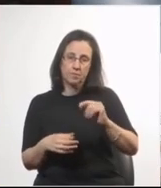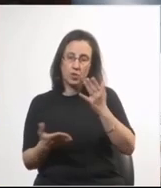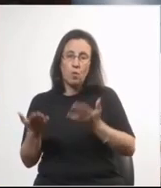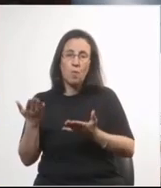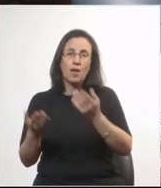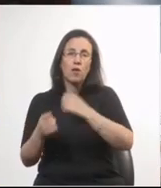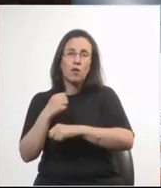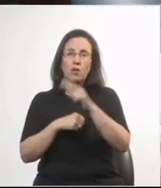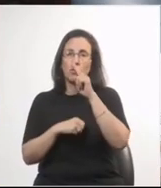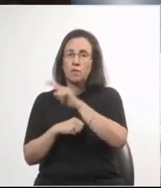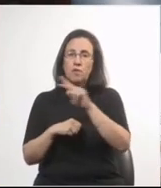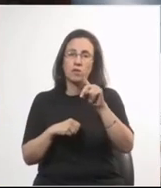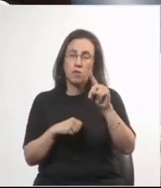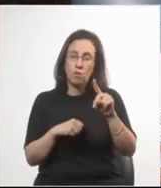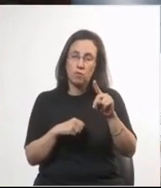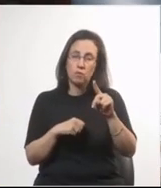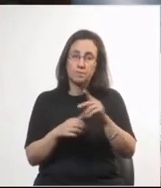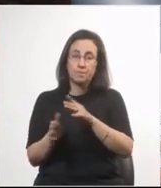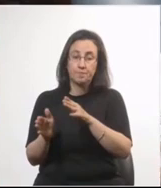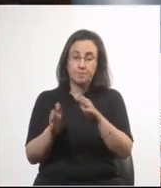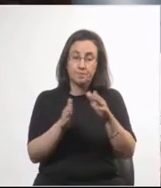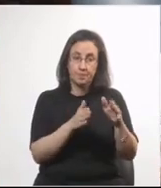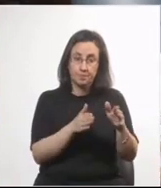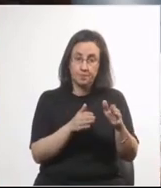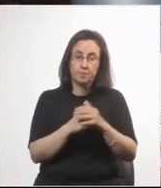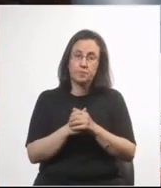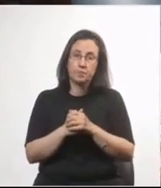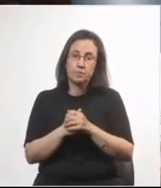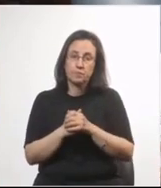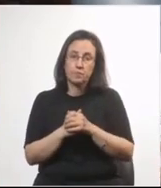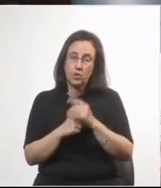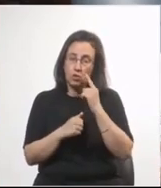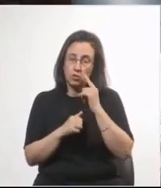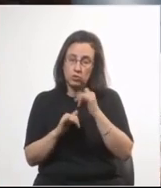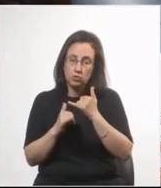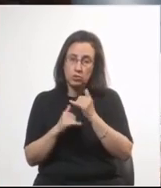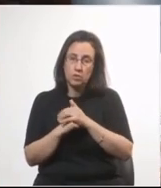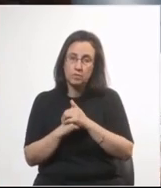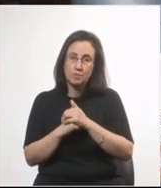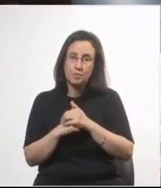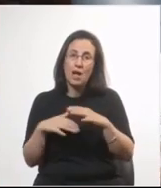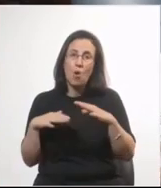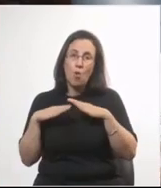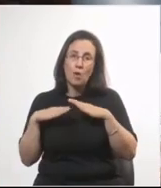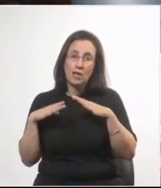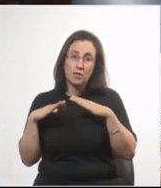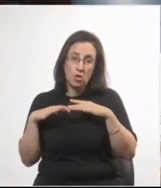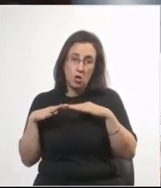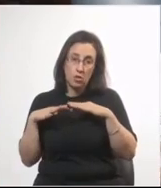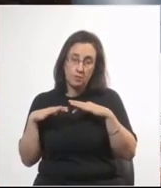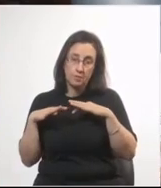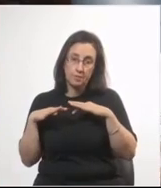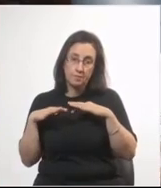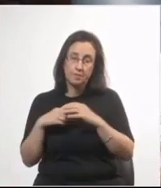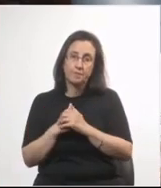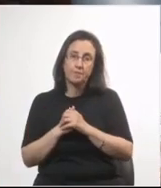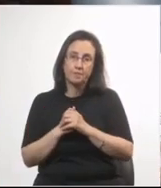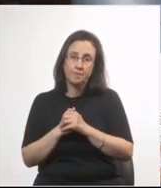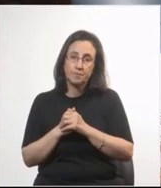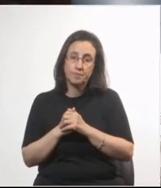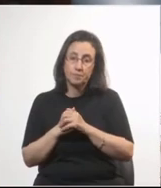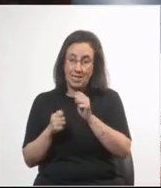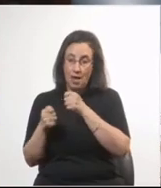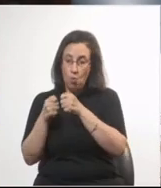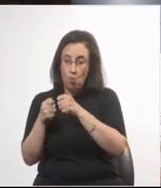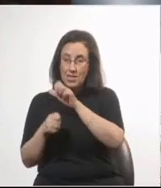en el 2021. Por otra parte, como es conocido, las jubilaciones ajustadas en enero